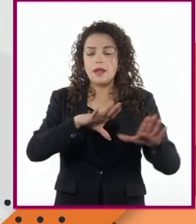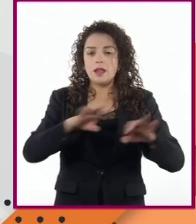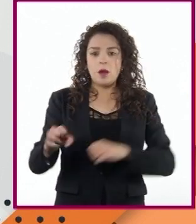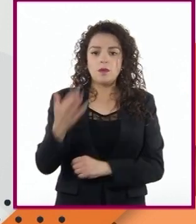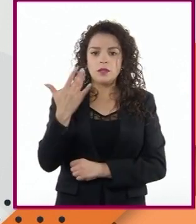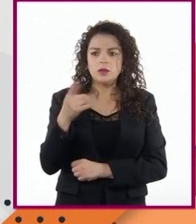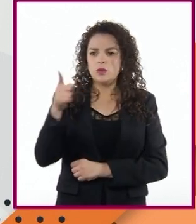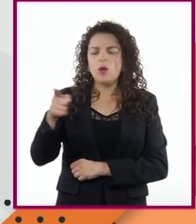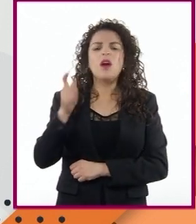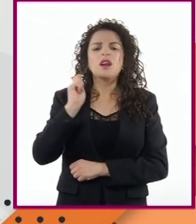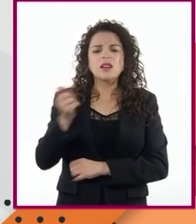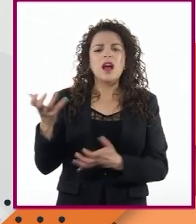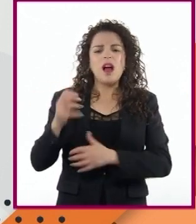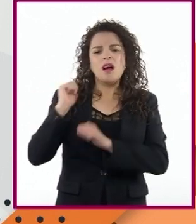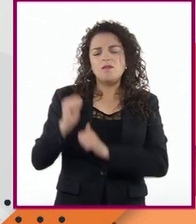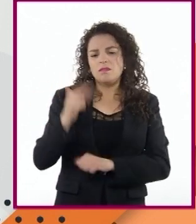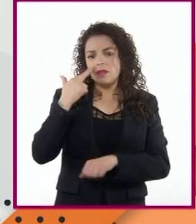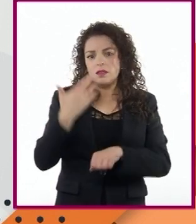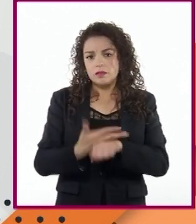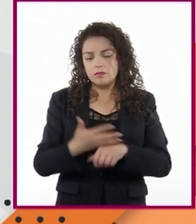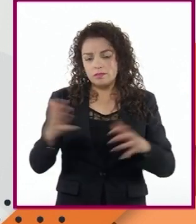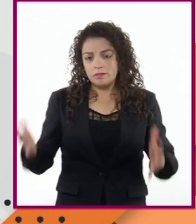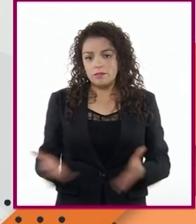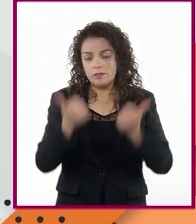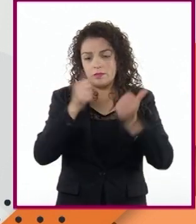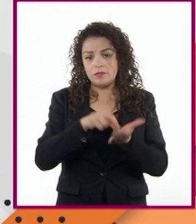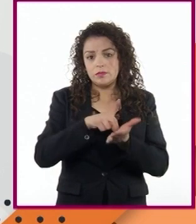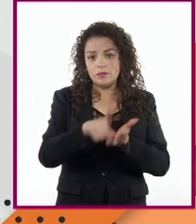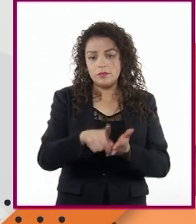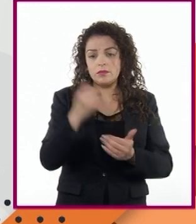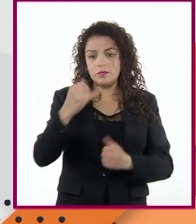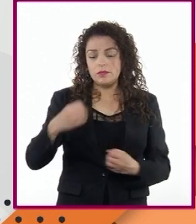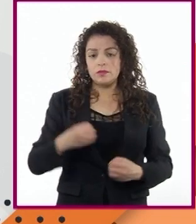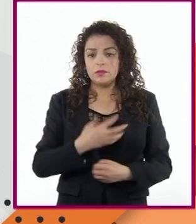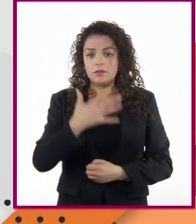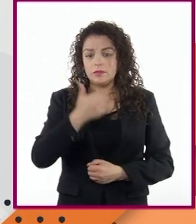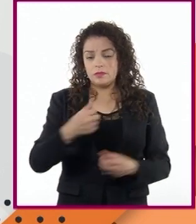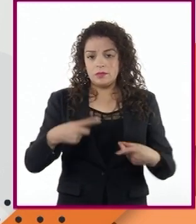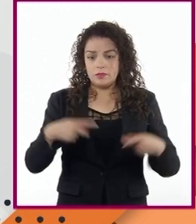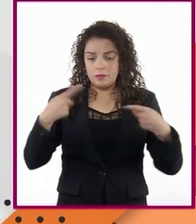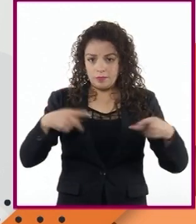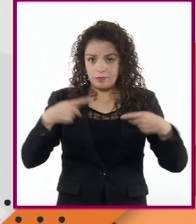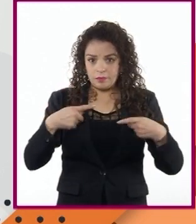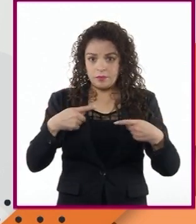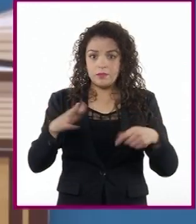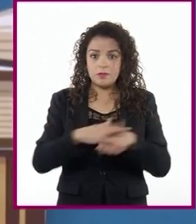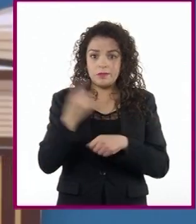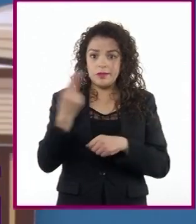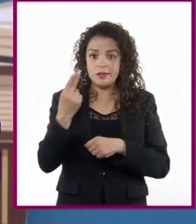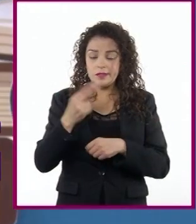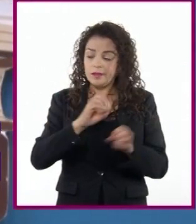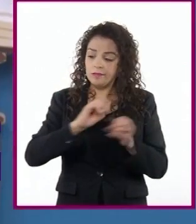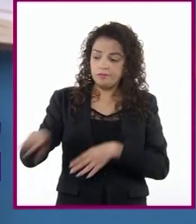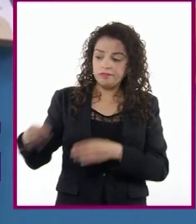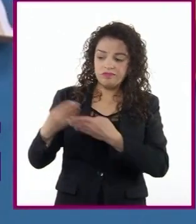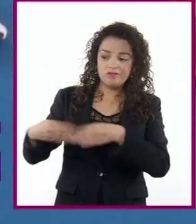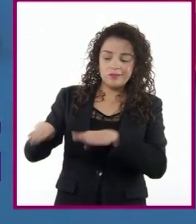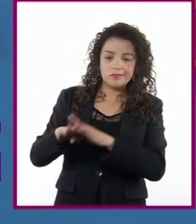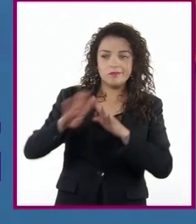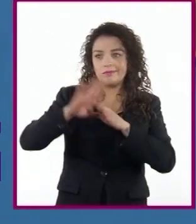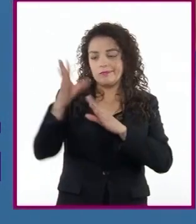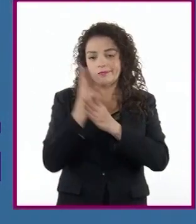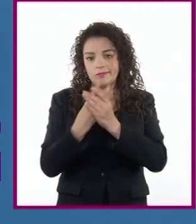función consiste en salvaguardar los derechos y el bienestar de las personas que tienen que abandonar su hogar. En Yemen,